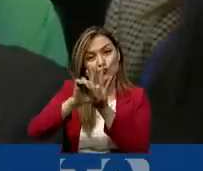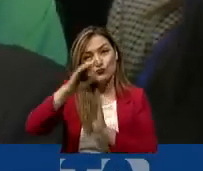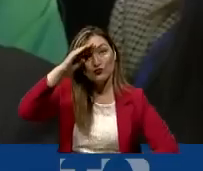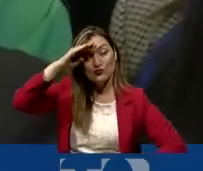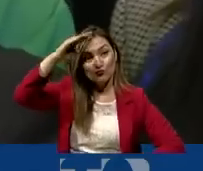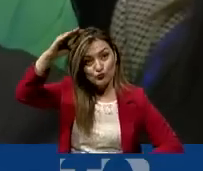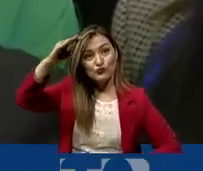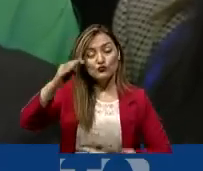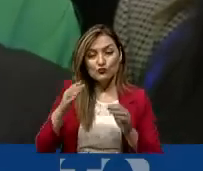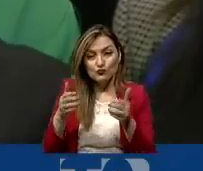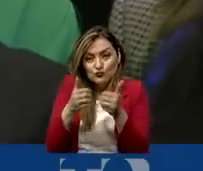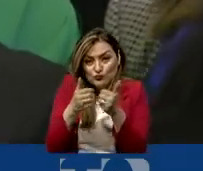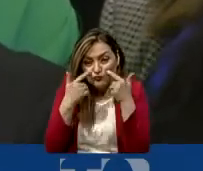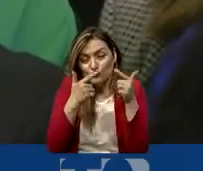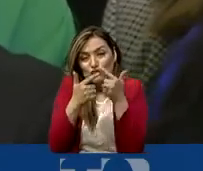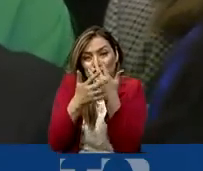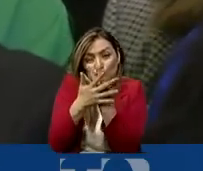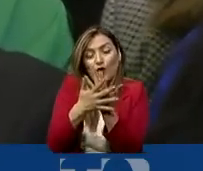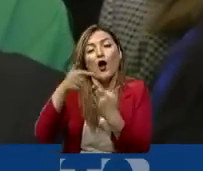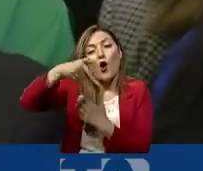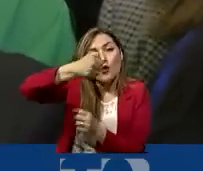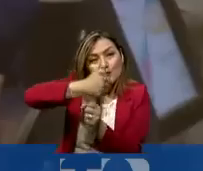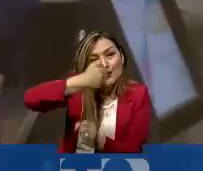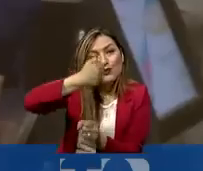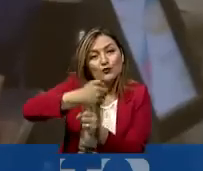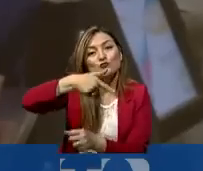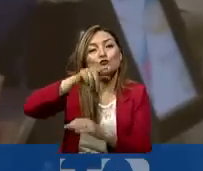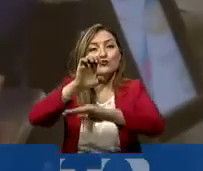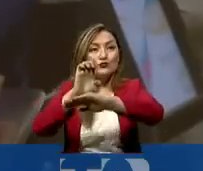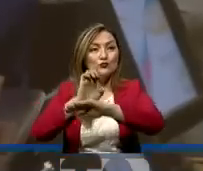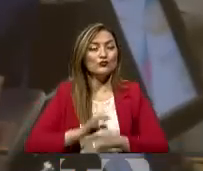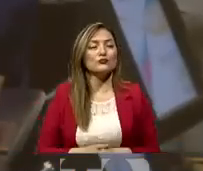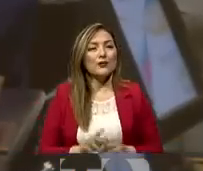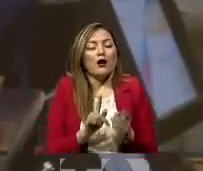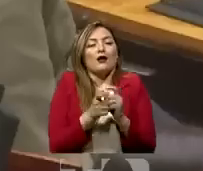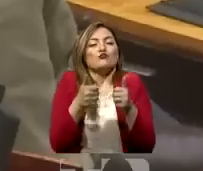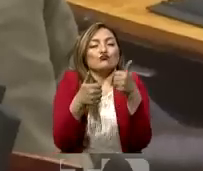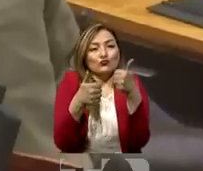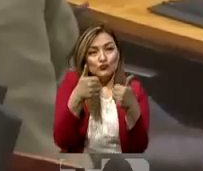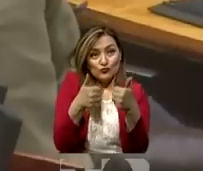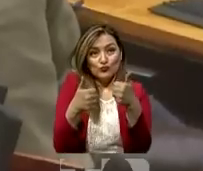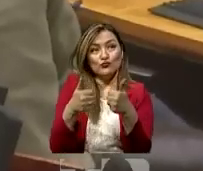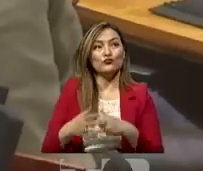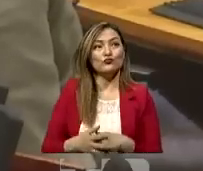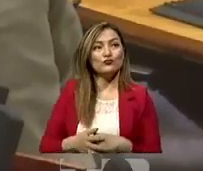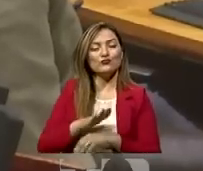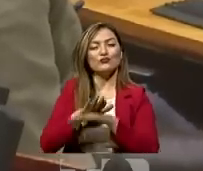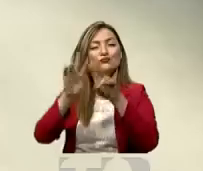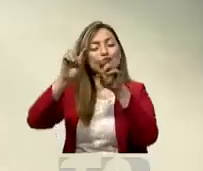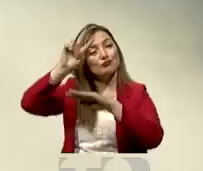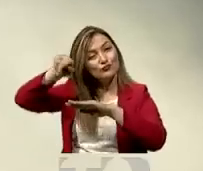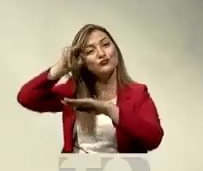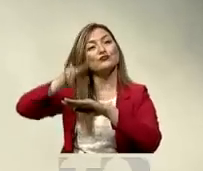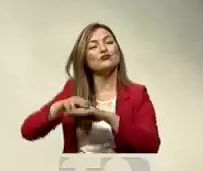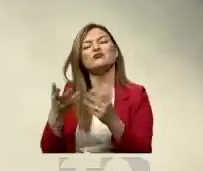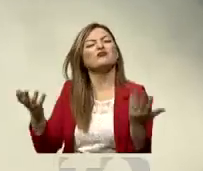Armadas y Cuerpo de Vigilancia Penitenciario trabajarán hoy por el país. Otro de los cambios que destacaron los legisladores que promovieron esta normativa